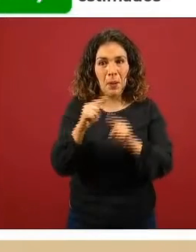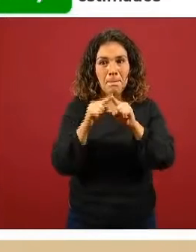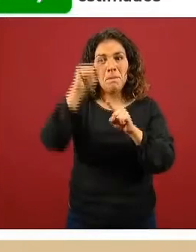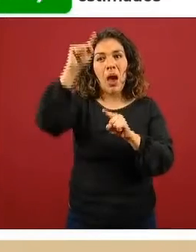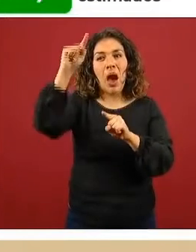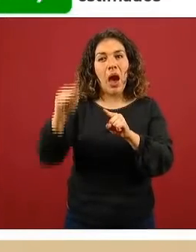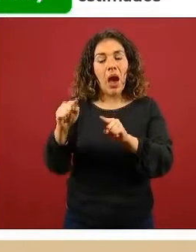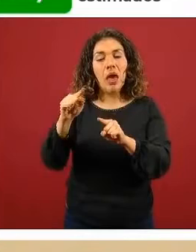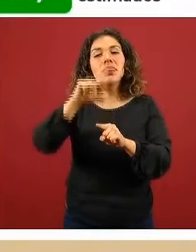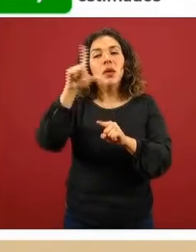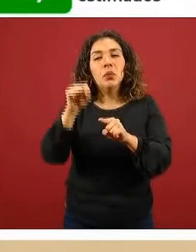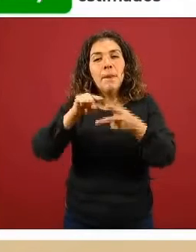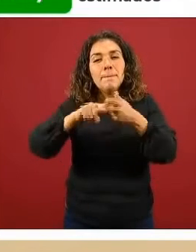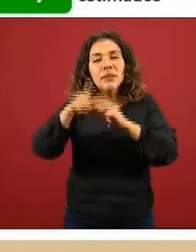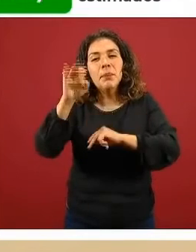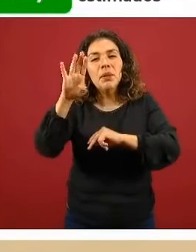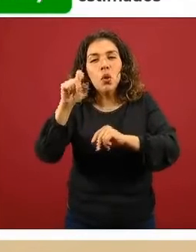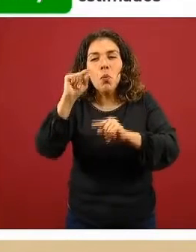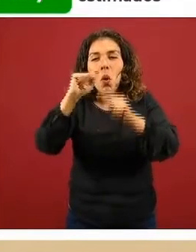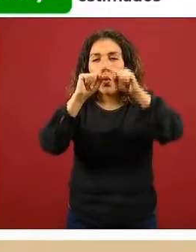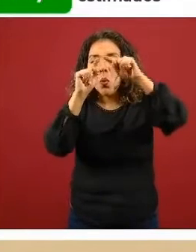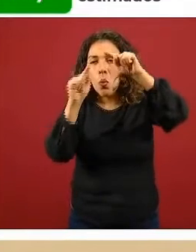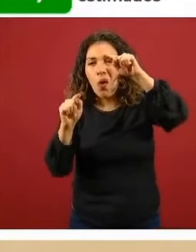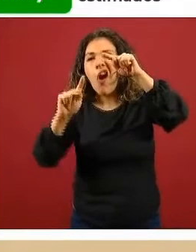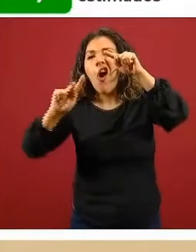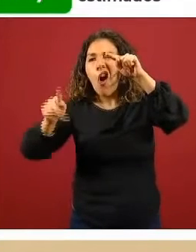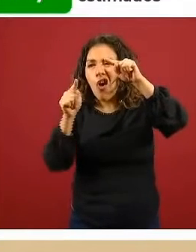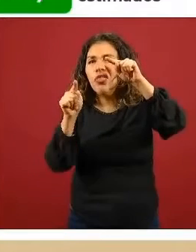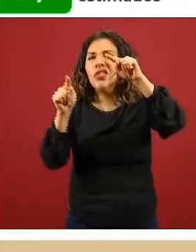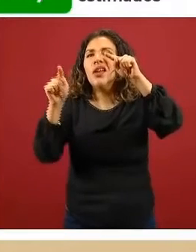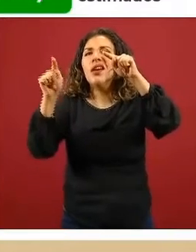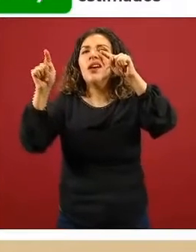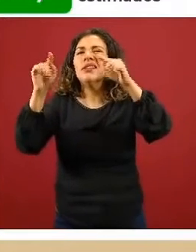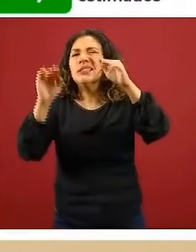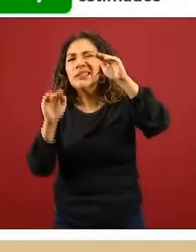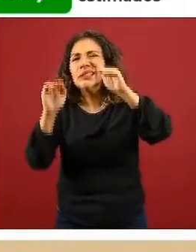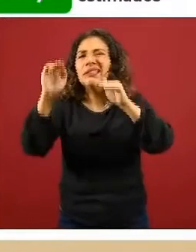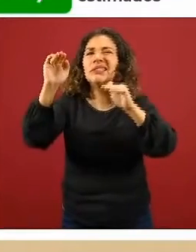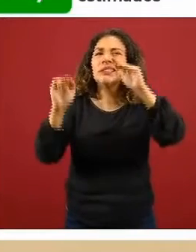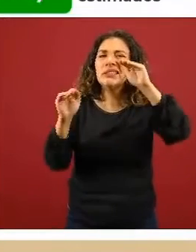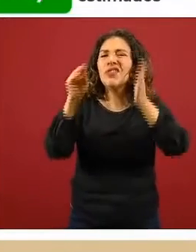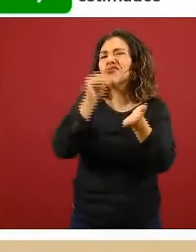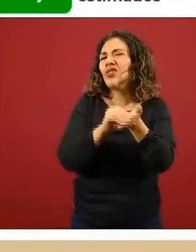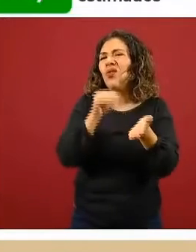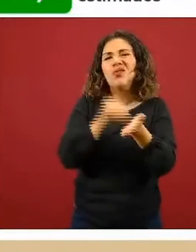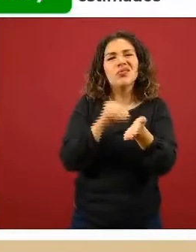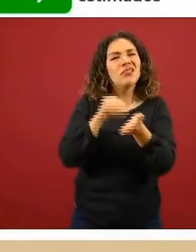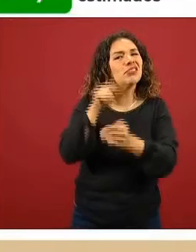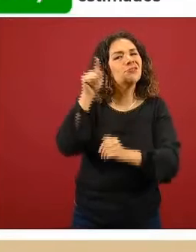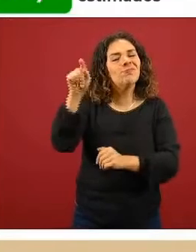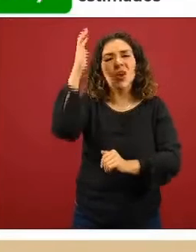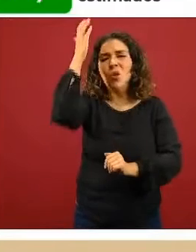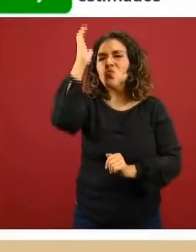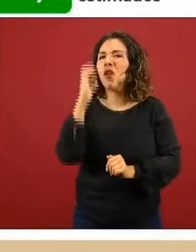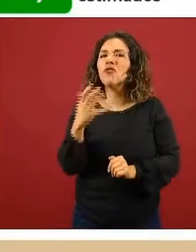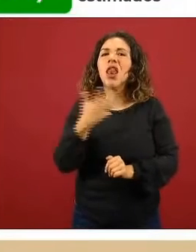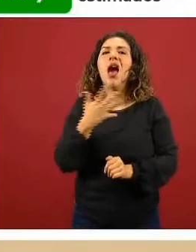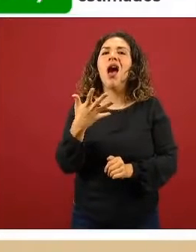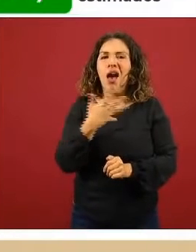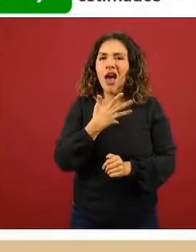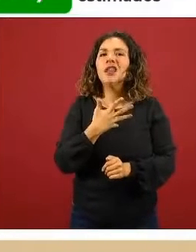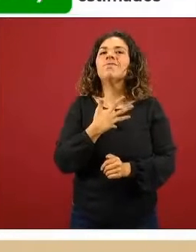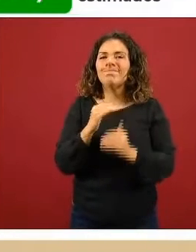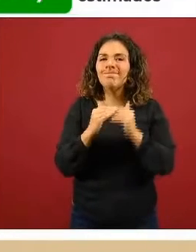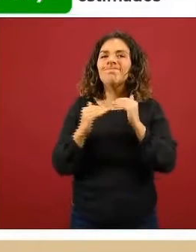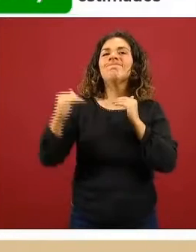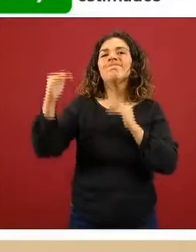un ligero decremento en la 29, pero luego se vuelve a formar una meseta en la 30. Entonces estamos hablando todavía que Coahuila está